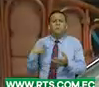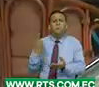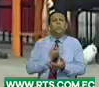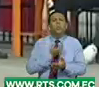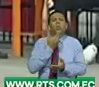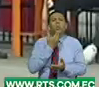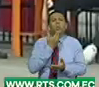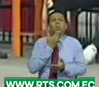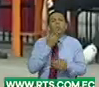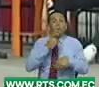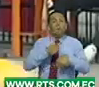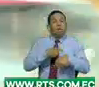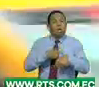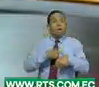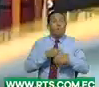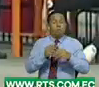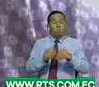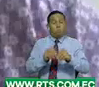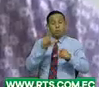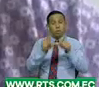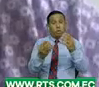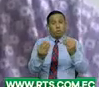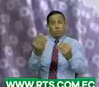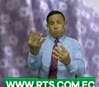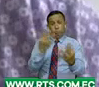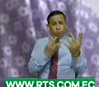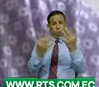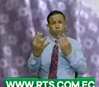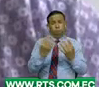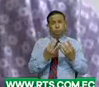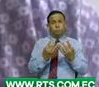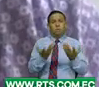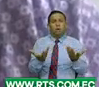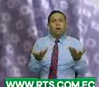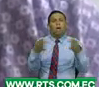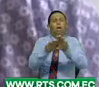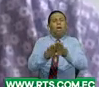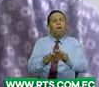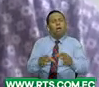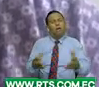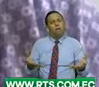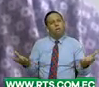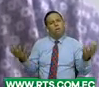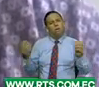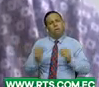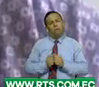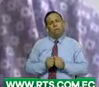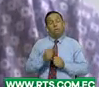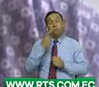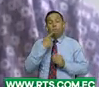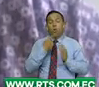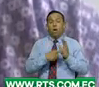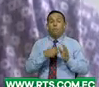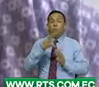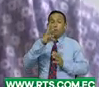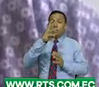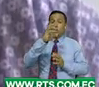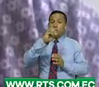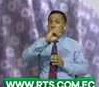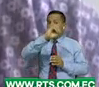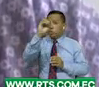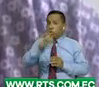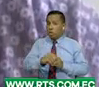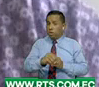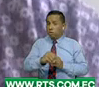horario con más flujo de clientes porque tal vez no se ha dado cuenta sí que más del 60% del consumo y del